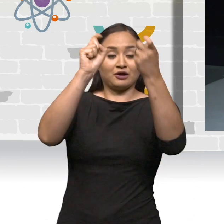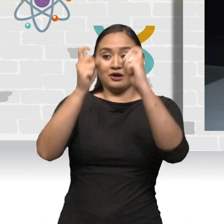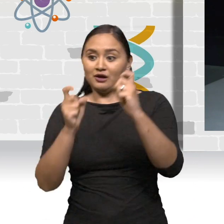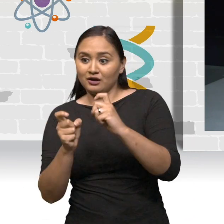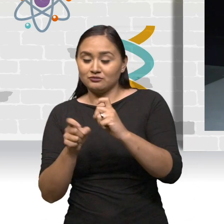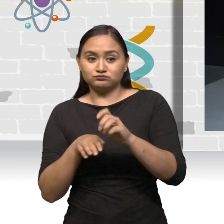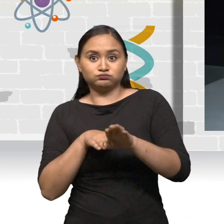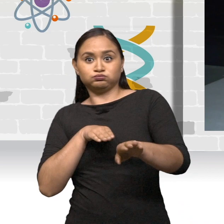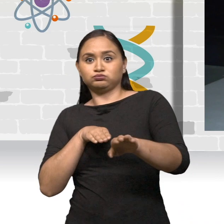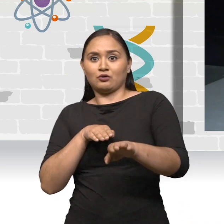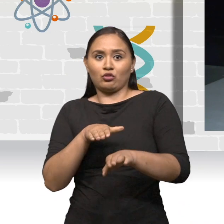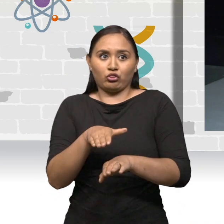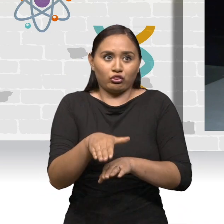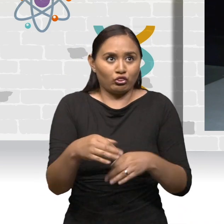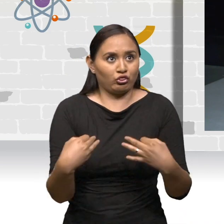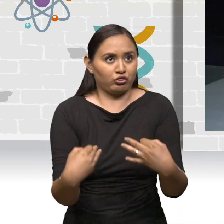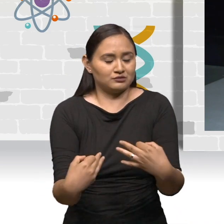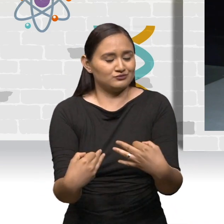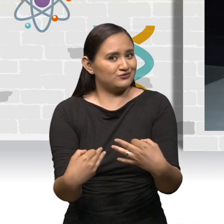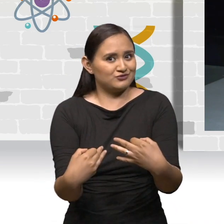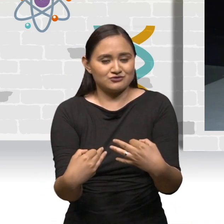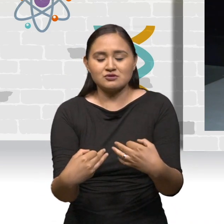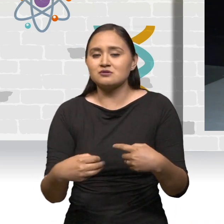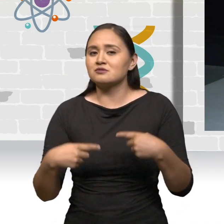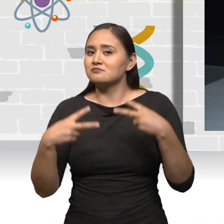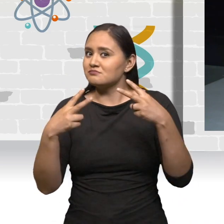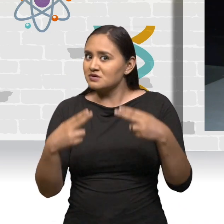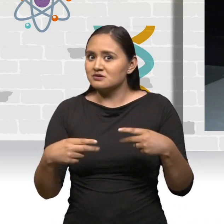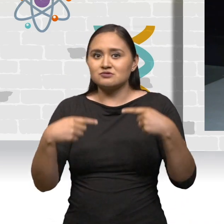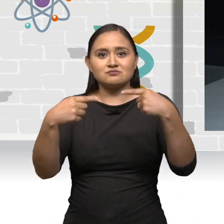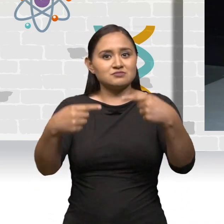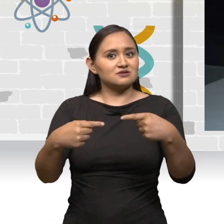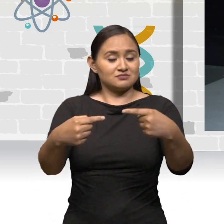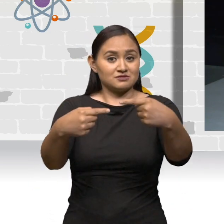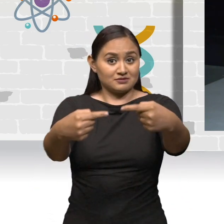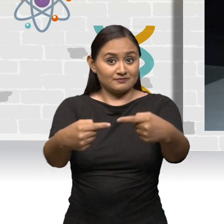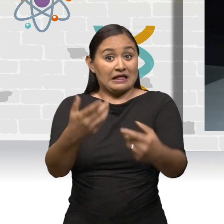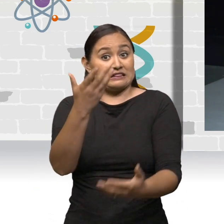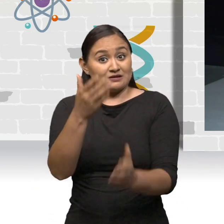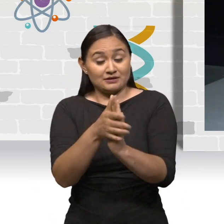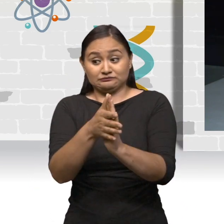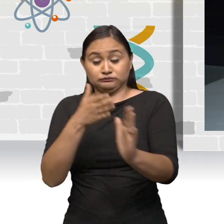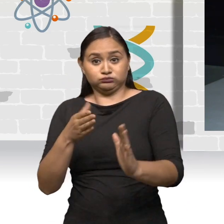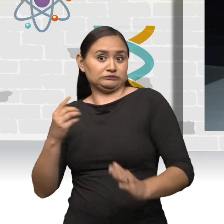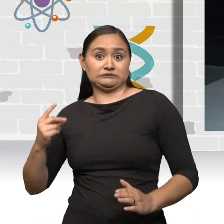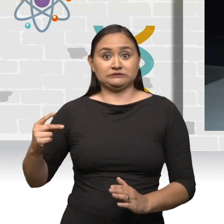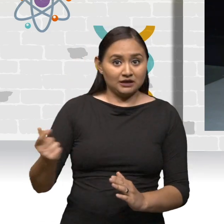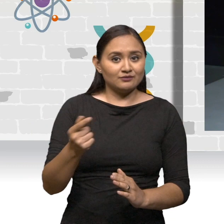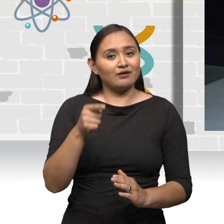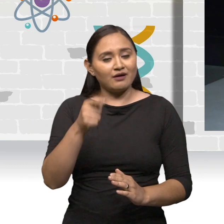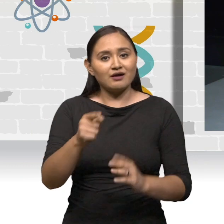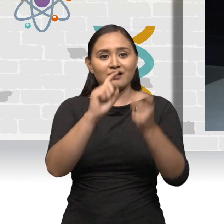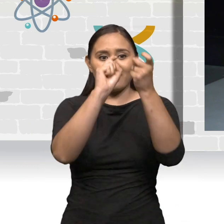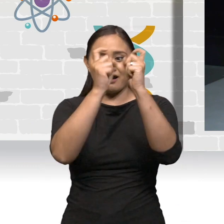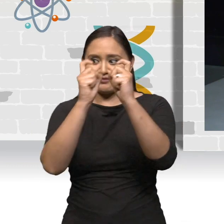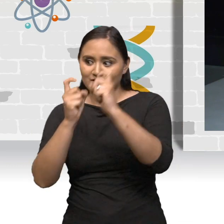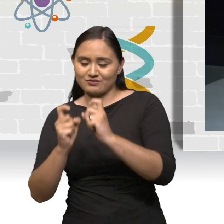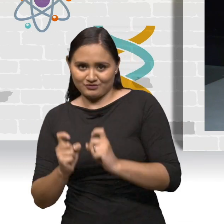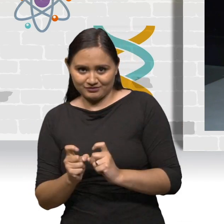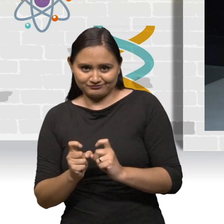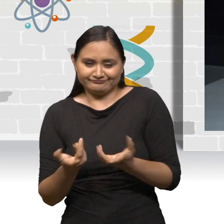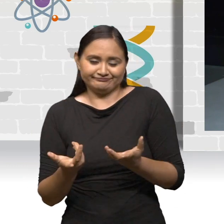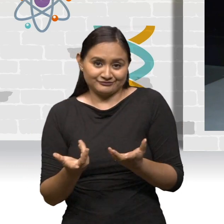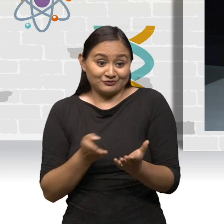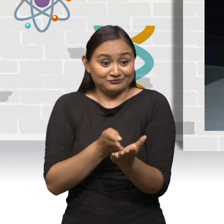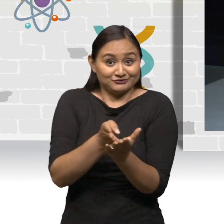velocidad constante, es decir, no hay aceleración. Si hubiese una aceleración, la velocidad variaría tanto en módulo como en